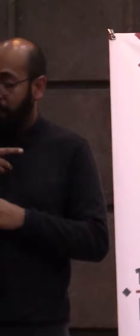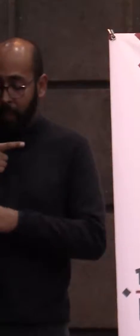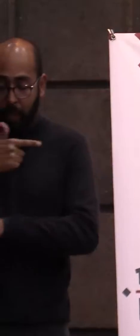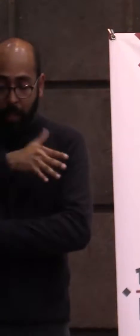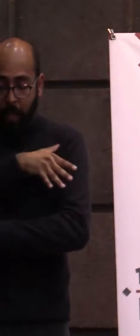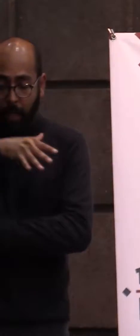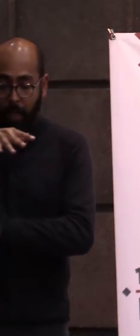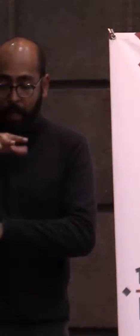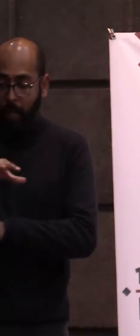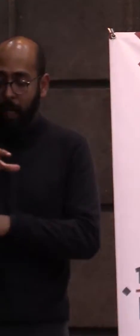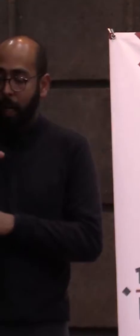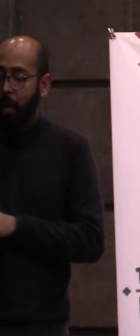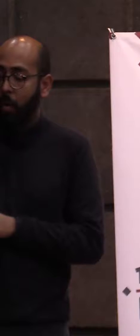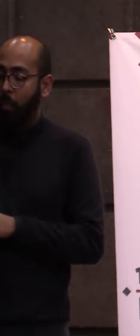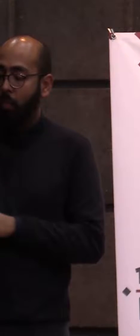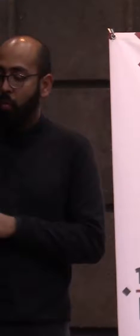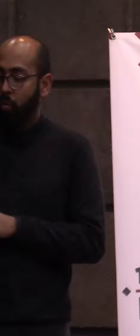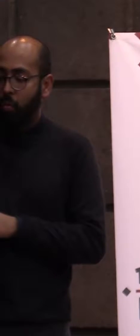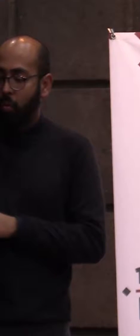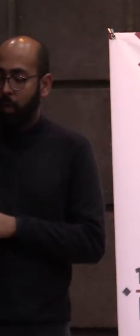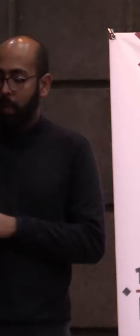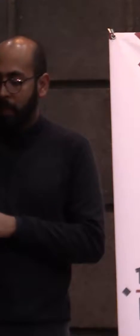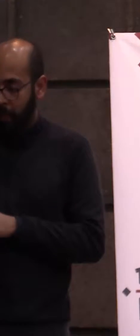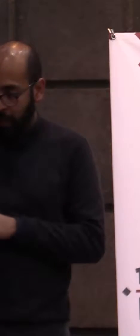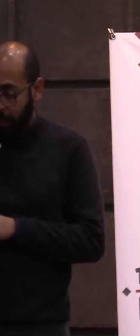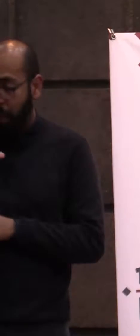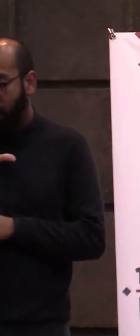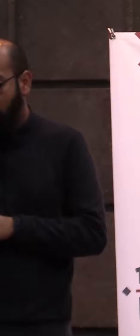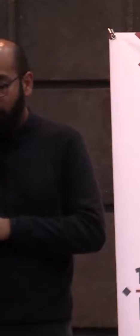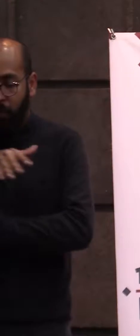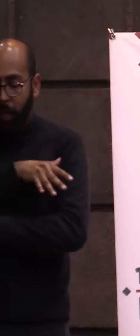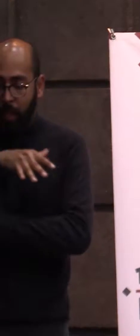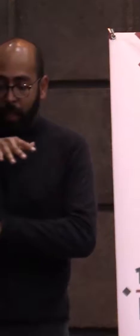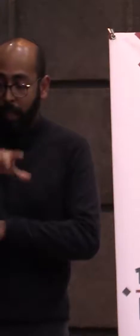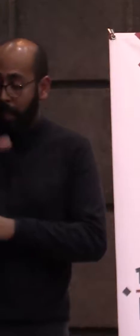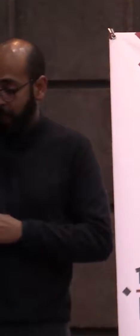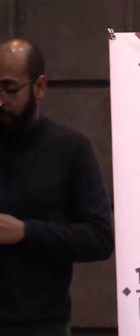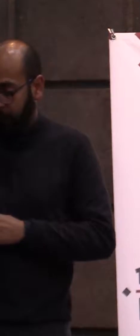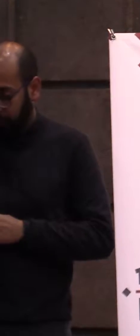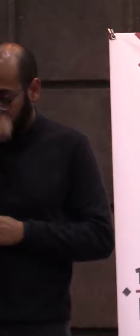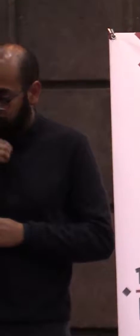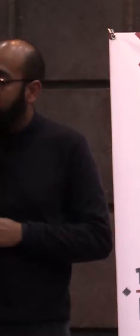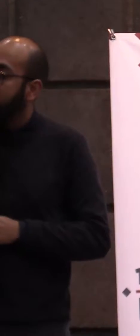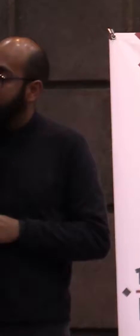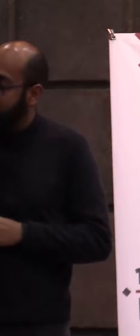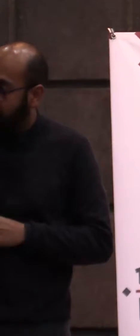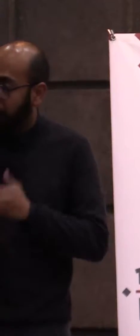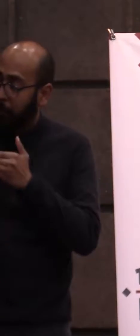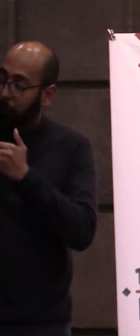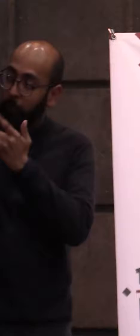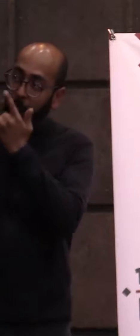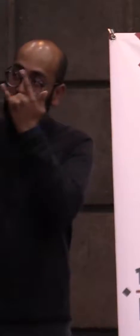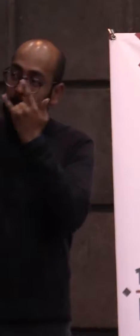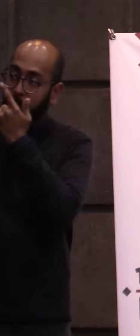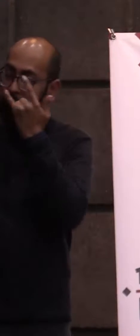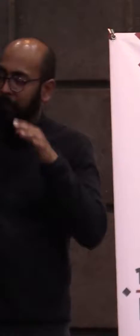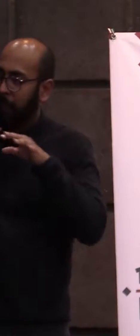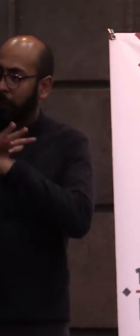J. Mújica y el general Lázaro Cárdenas del Río en el periodo de la